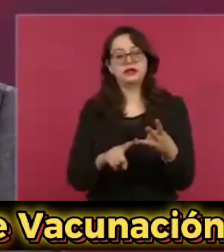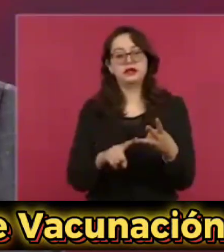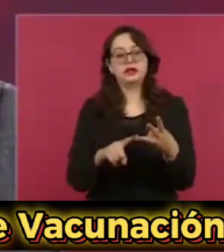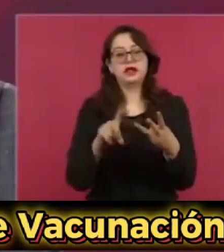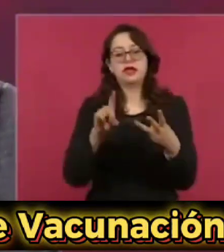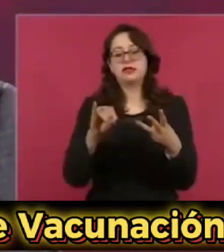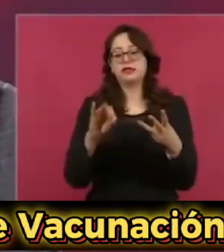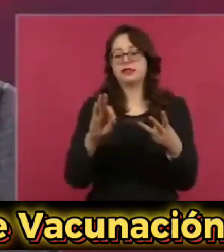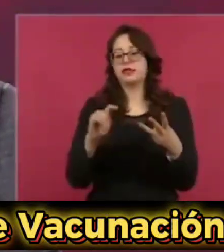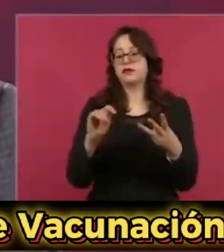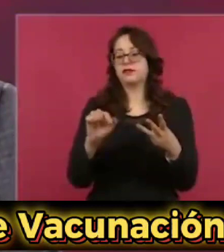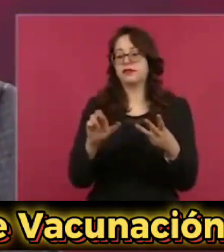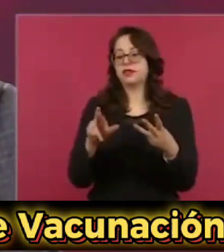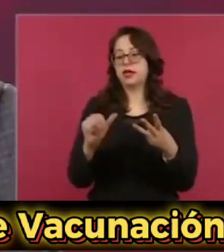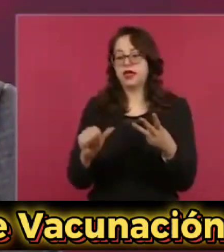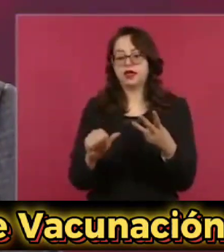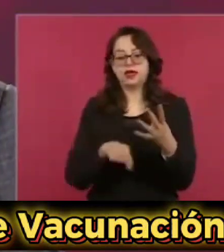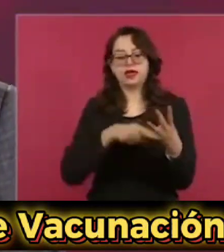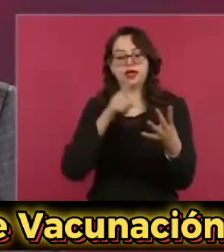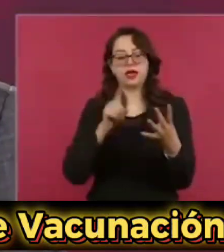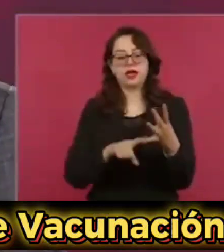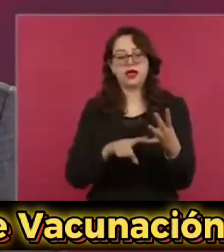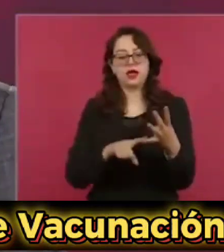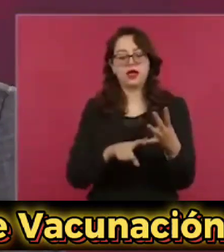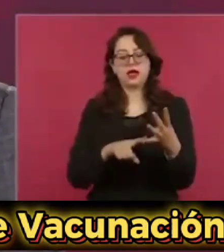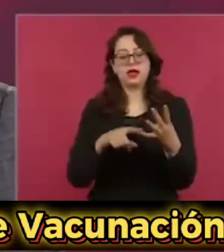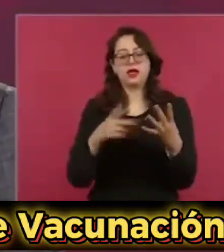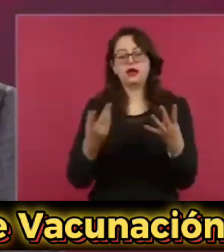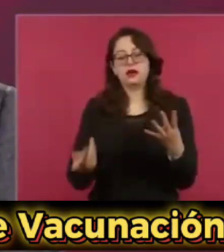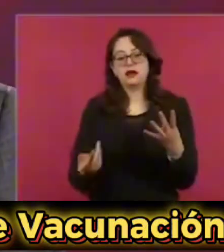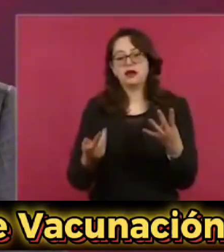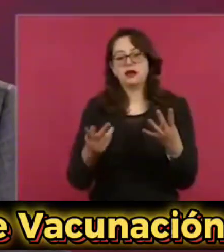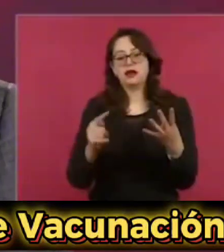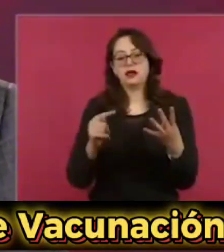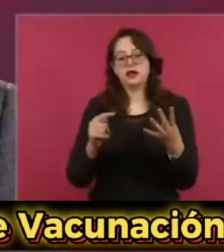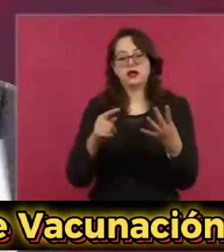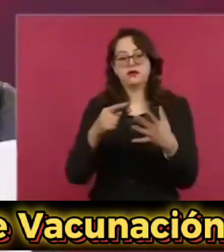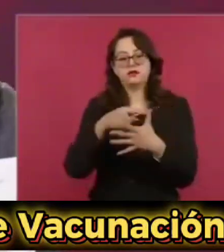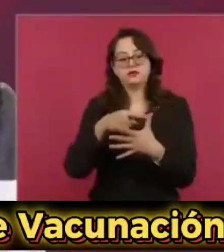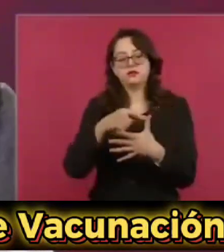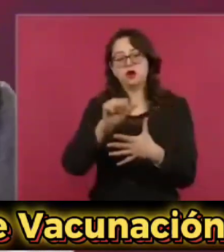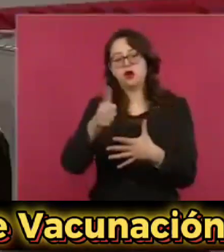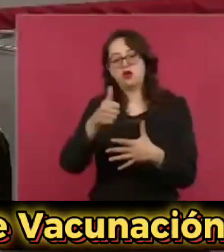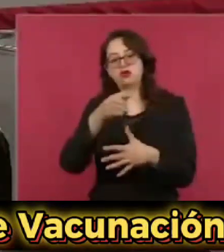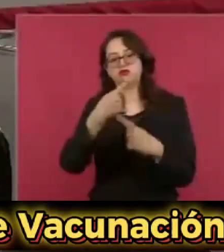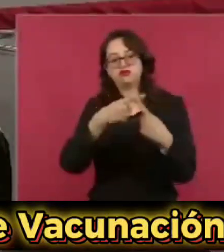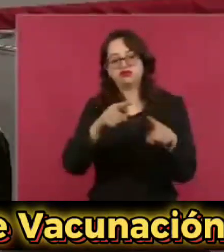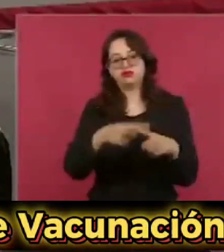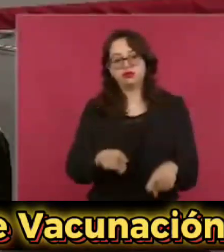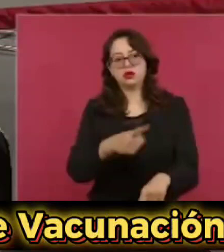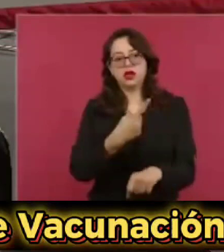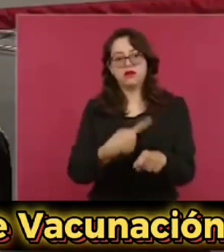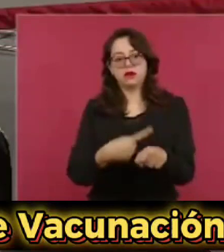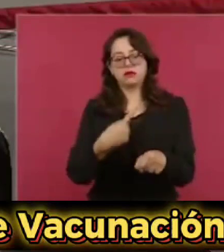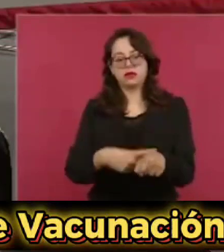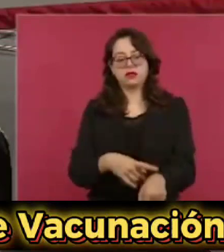otras, con brigadas de vacunación tanto estatales como jurisdiccionales.